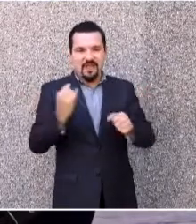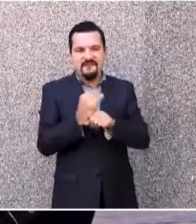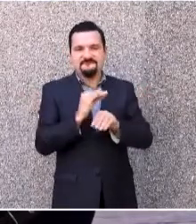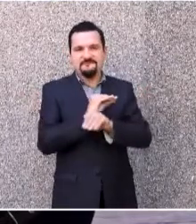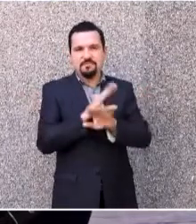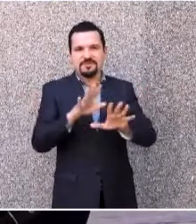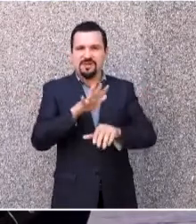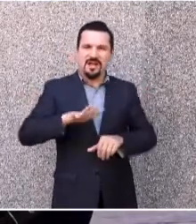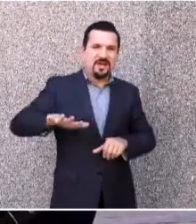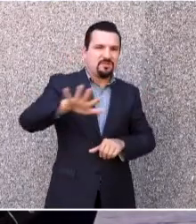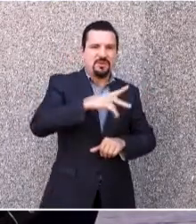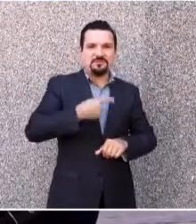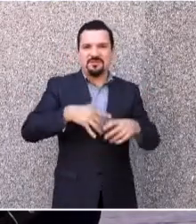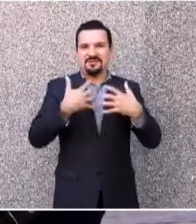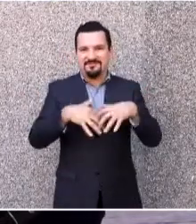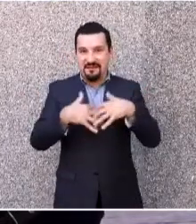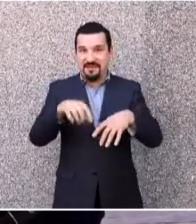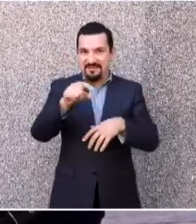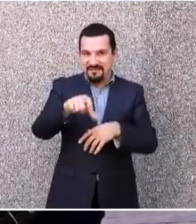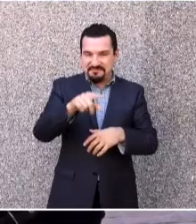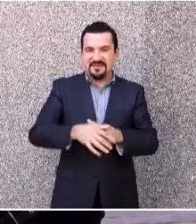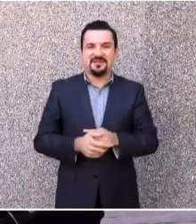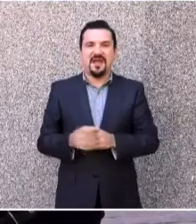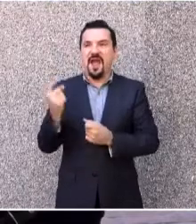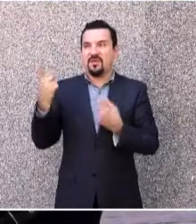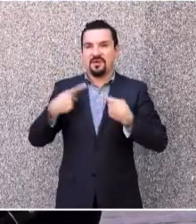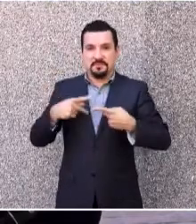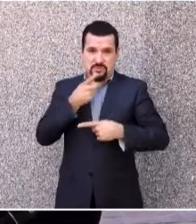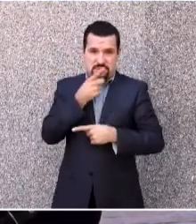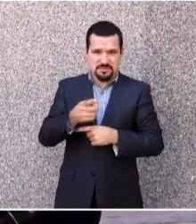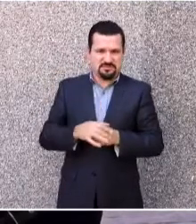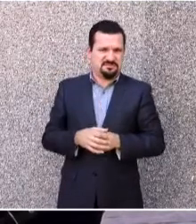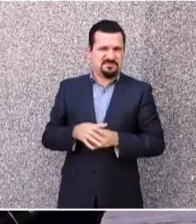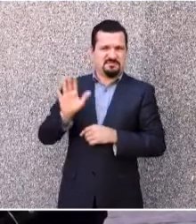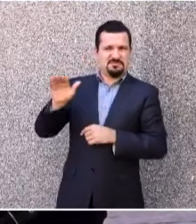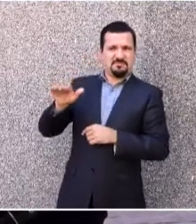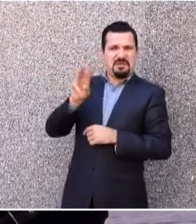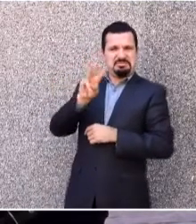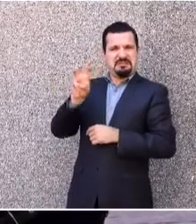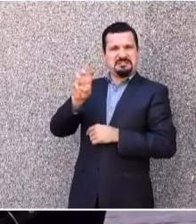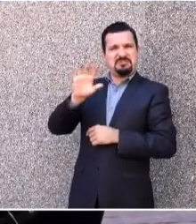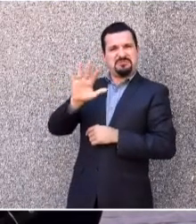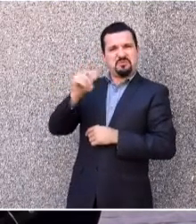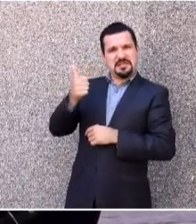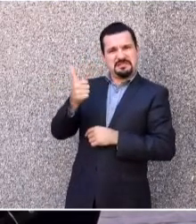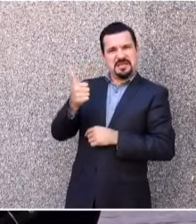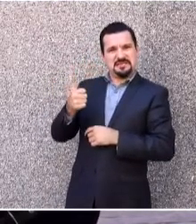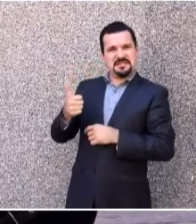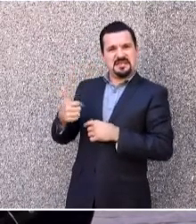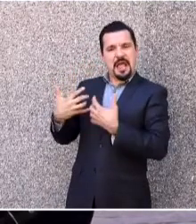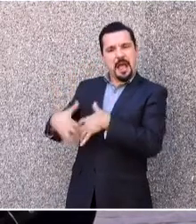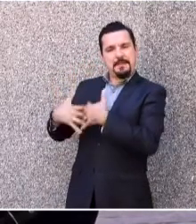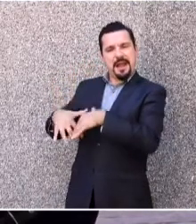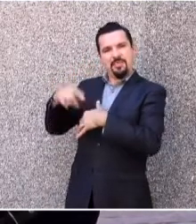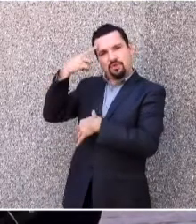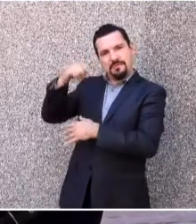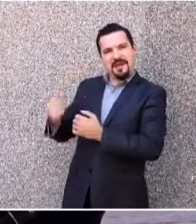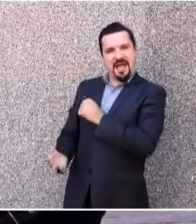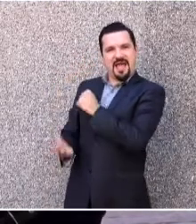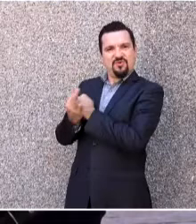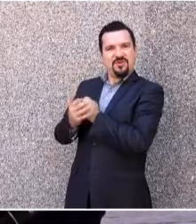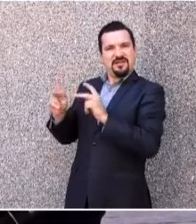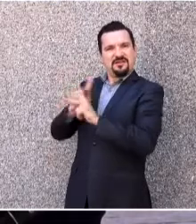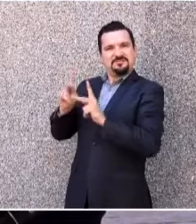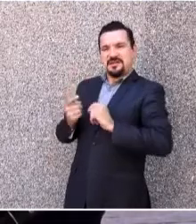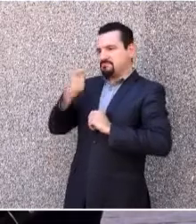informarles también. Ahorita alguien por ahí comentaba el tema de los 356 ventiladores. Estamos